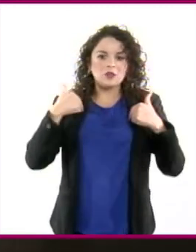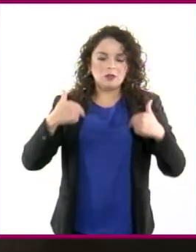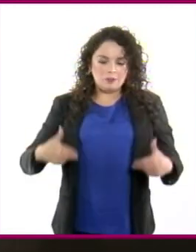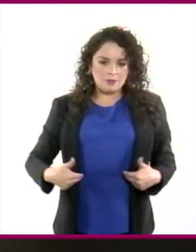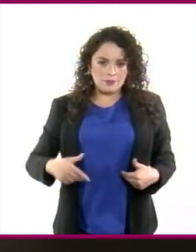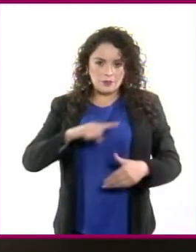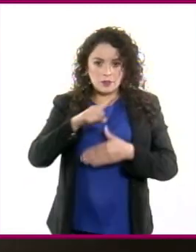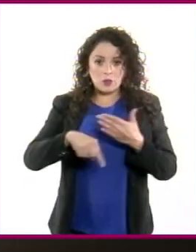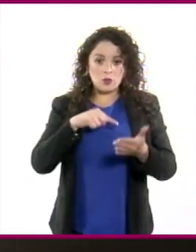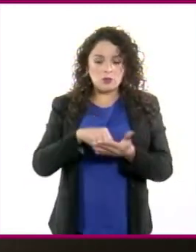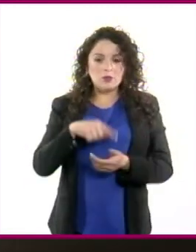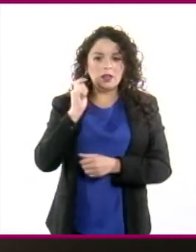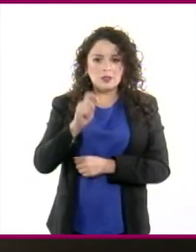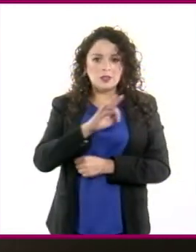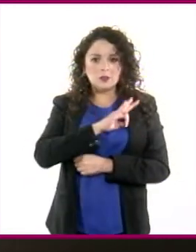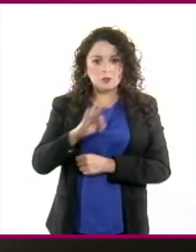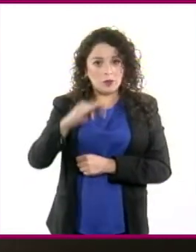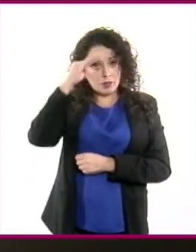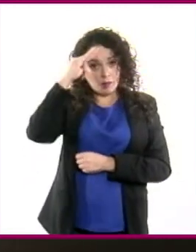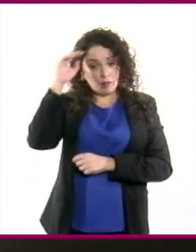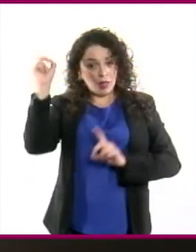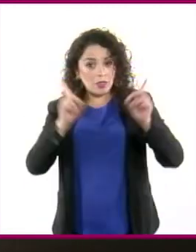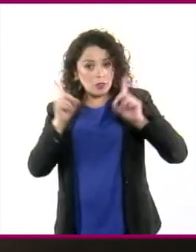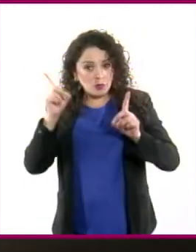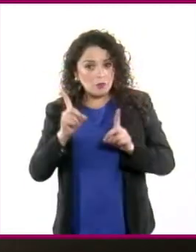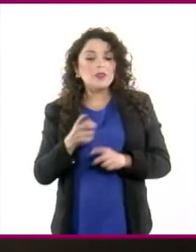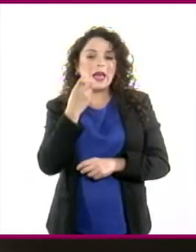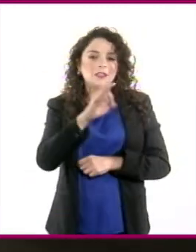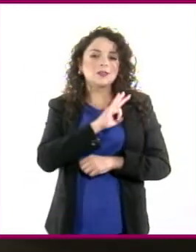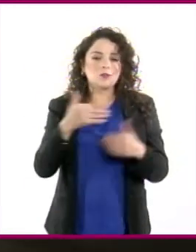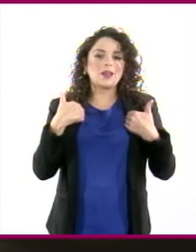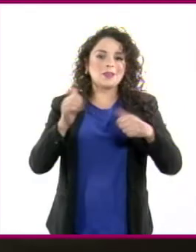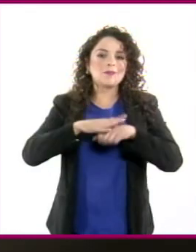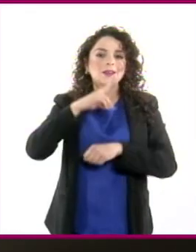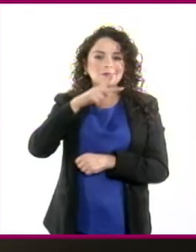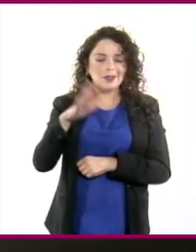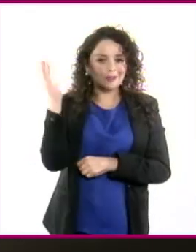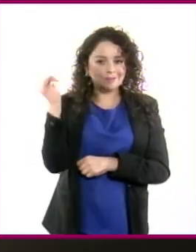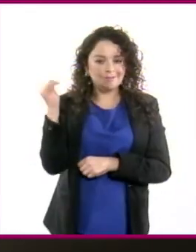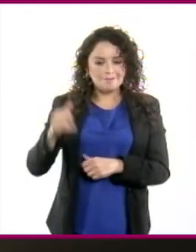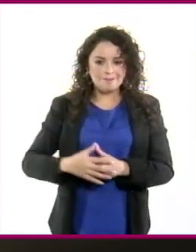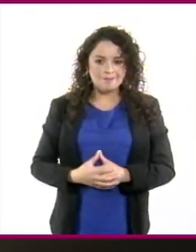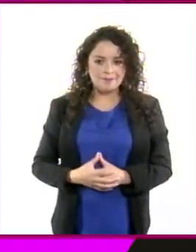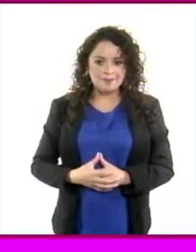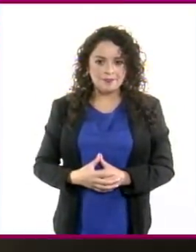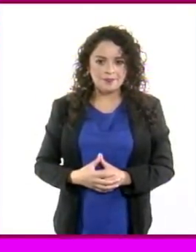espacio donde nos permitimos dudar para comprender. Hasta la próxima.